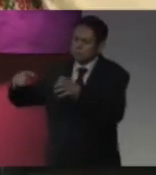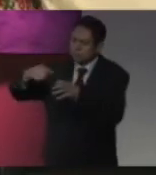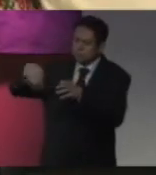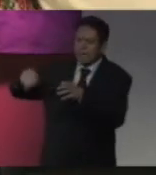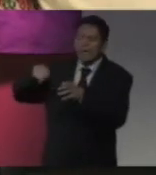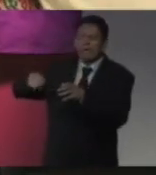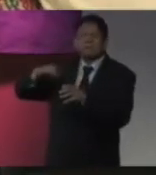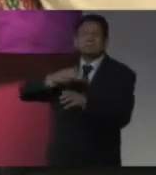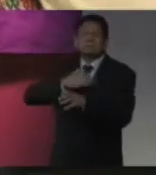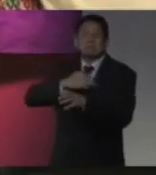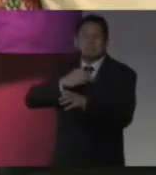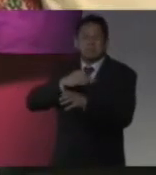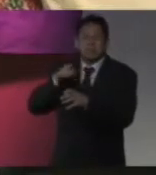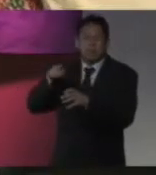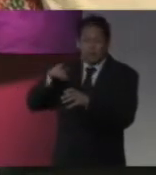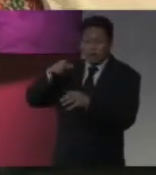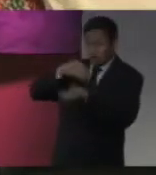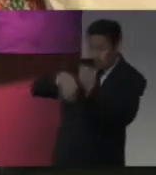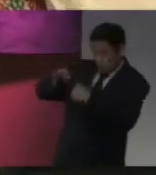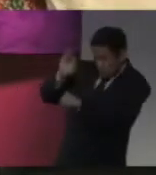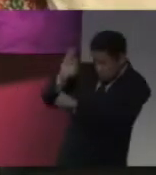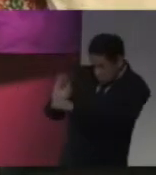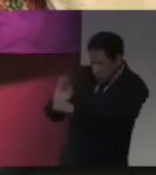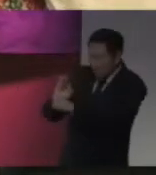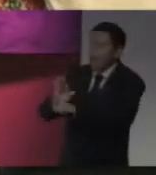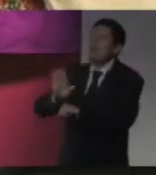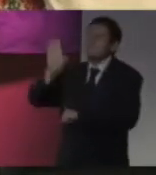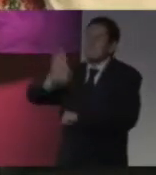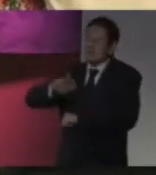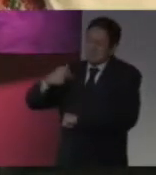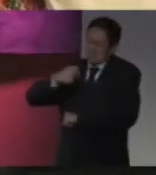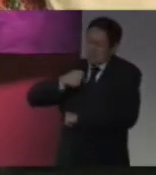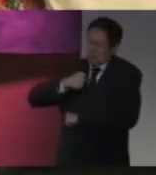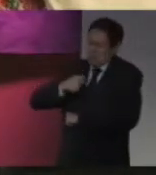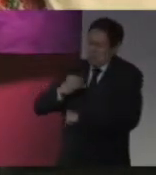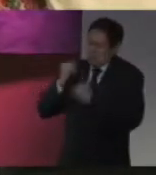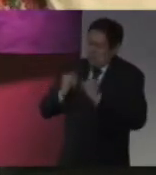propio. Esto es vital.